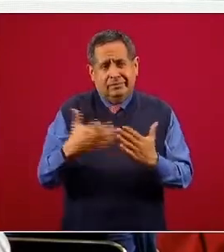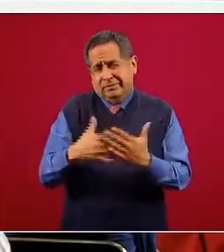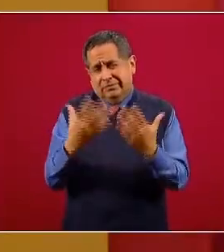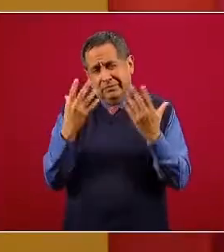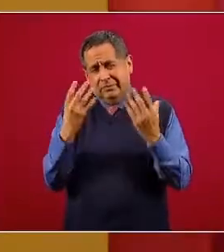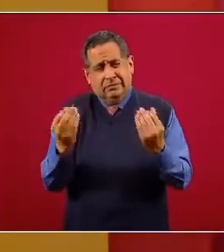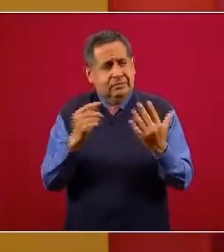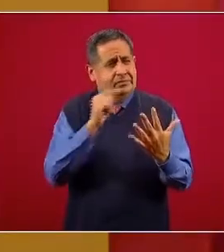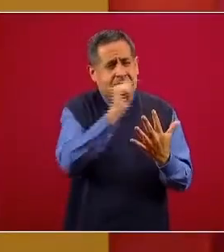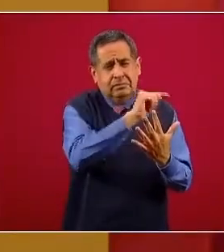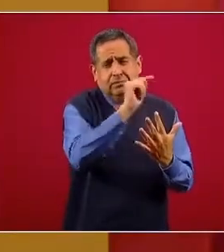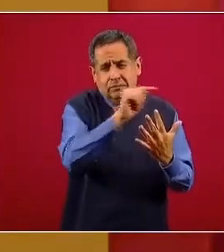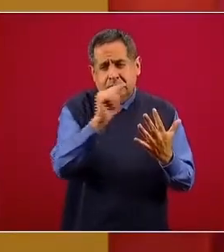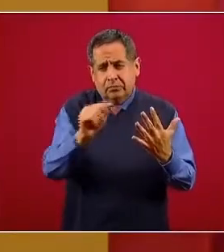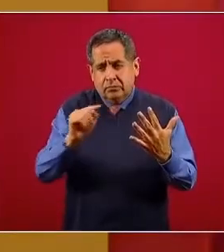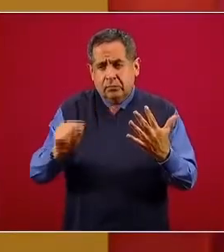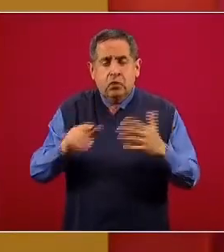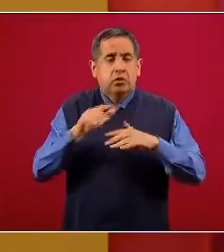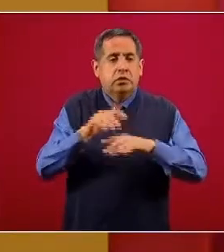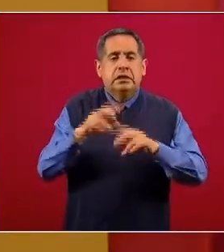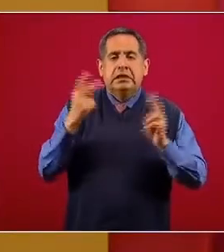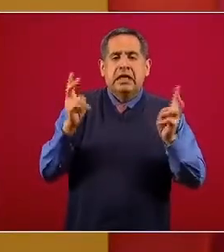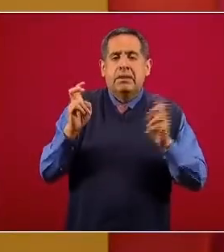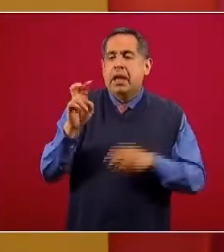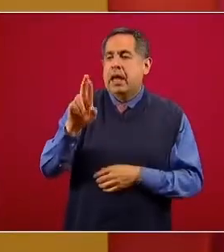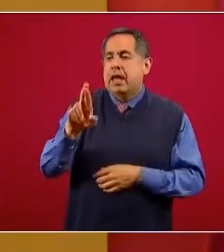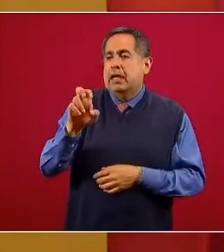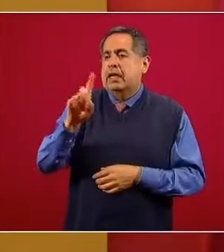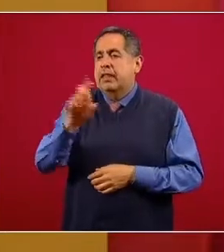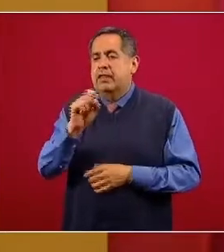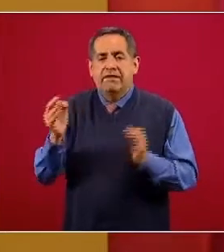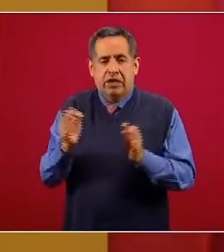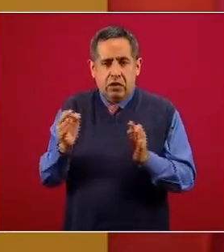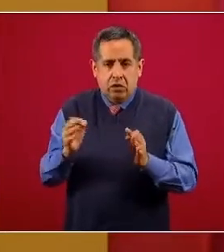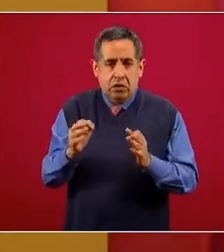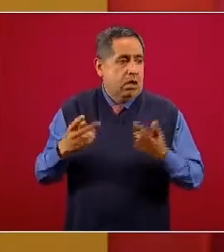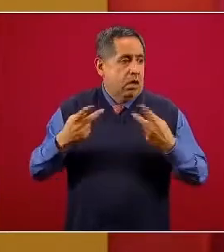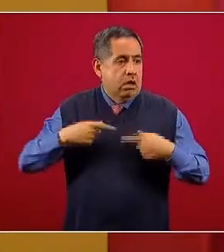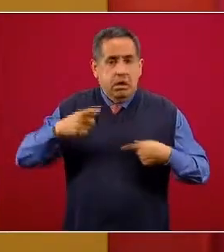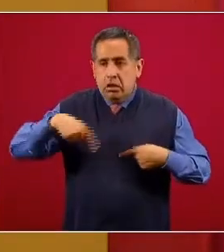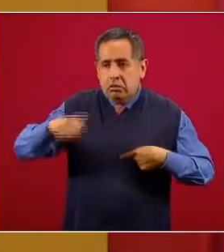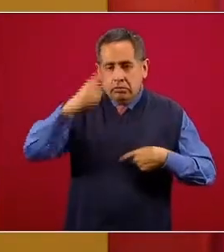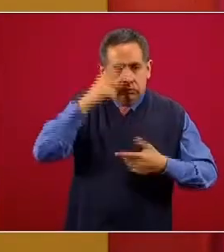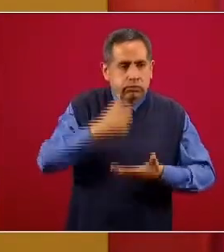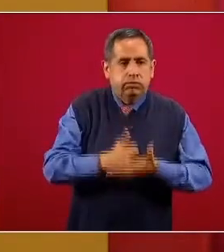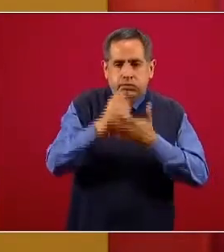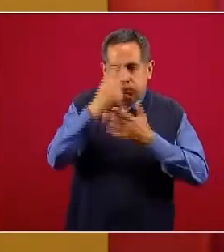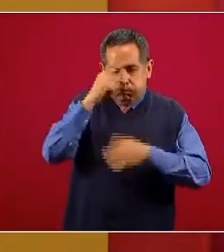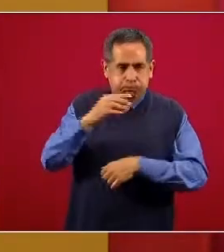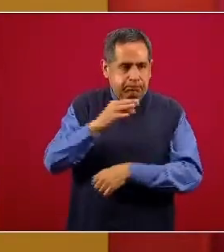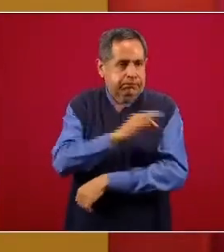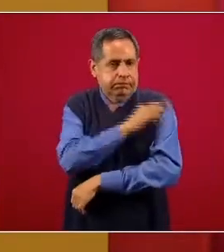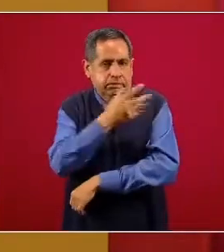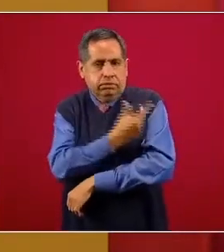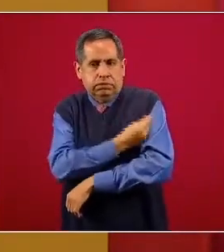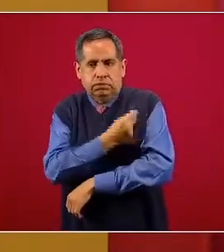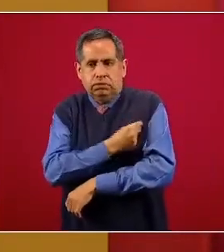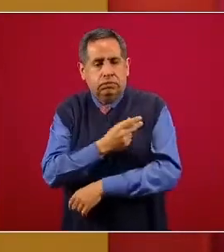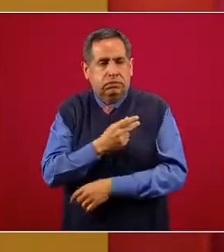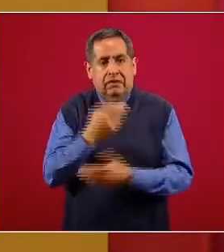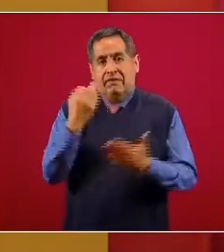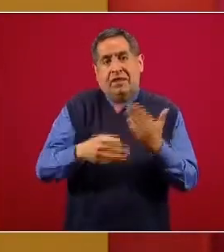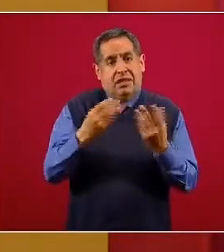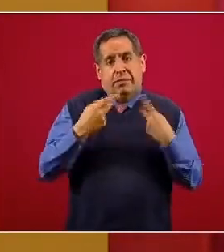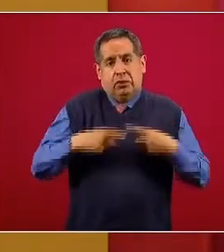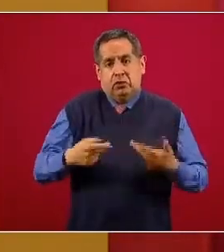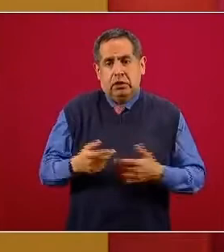de infraestructura en la red de frío y de personal necesario para la vacunación. Igual que la reconversión